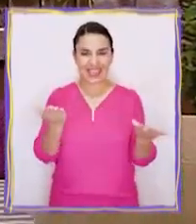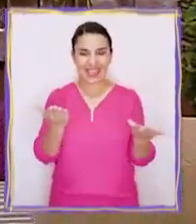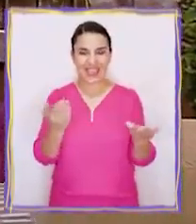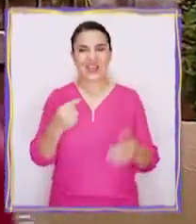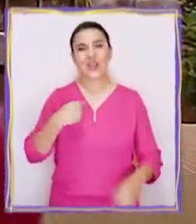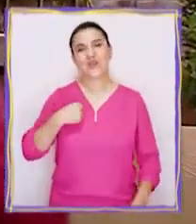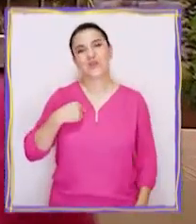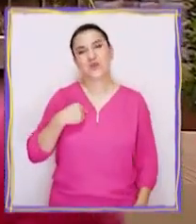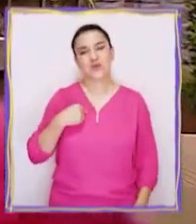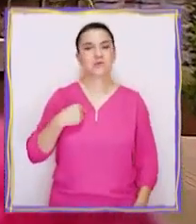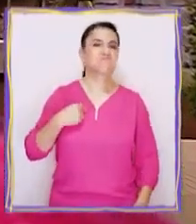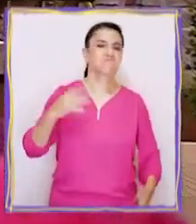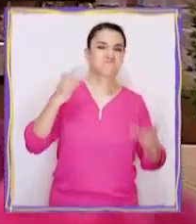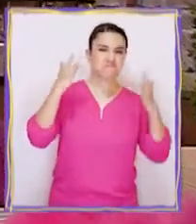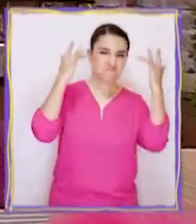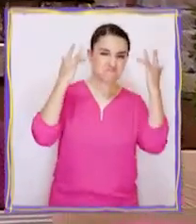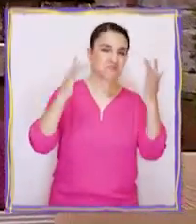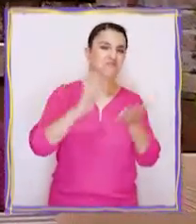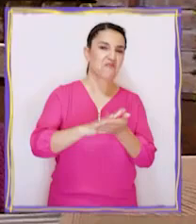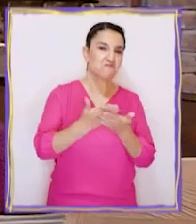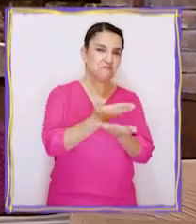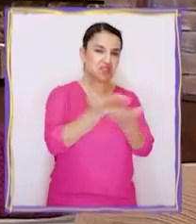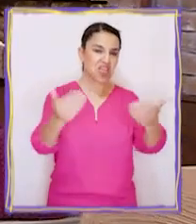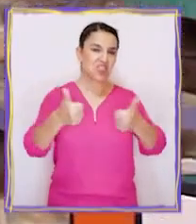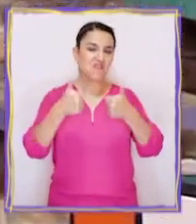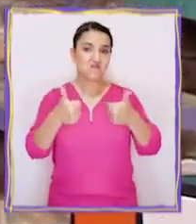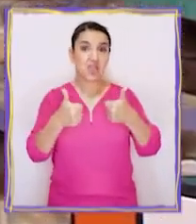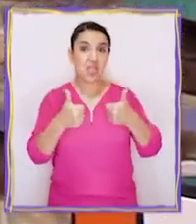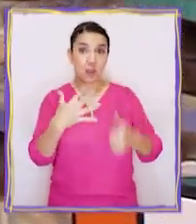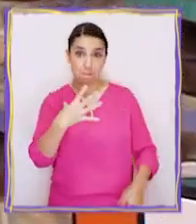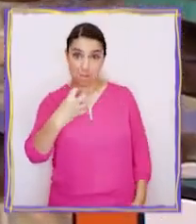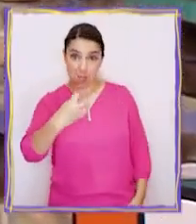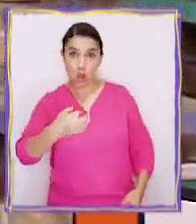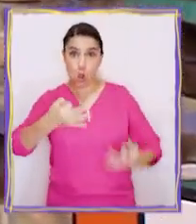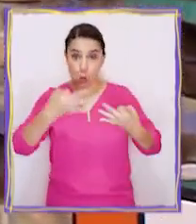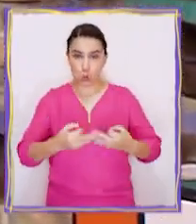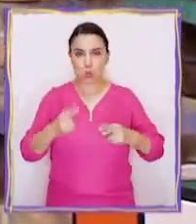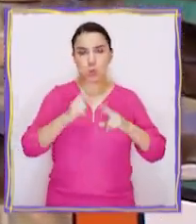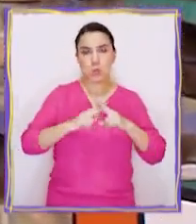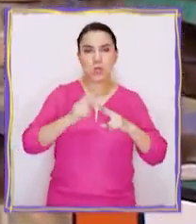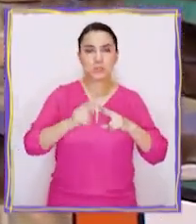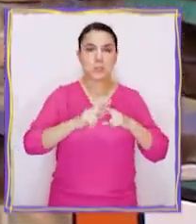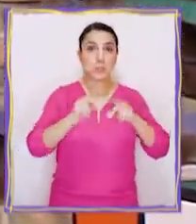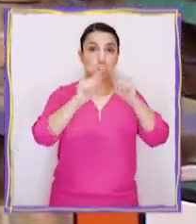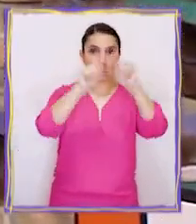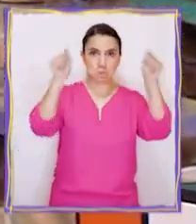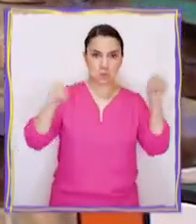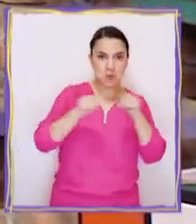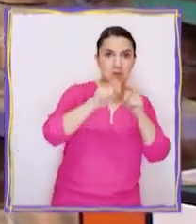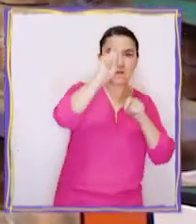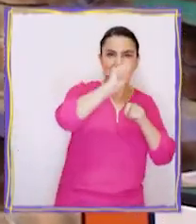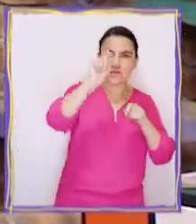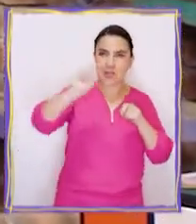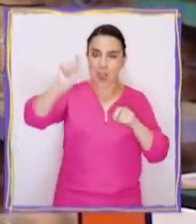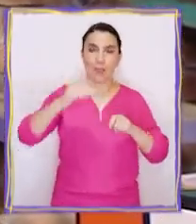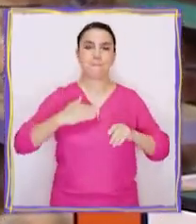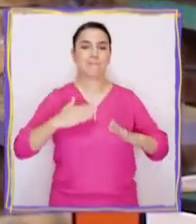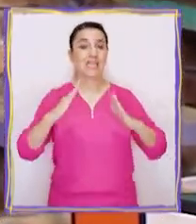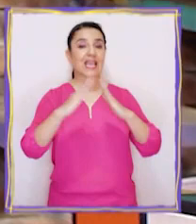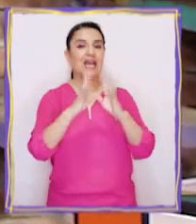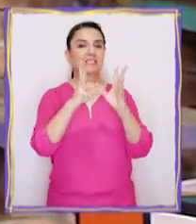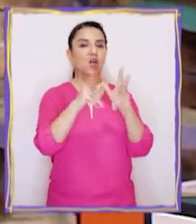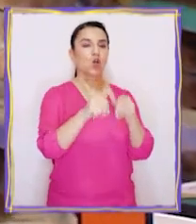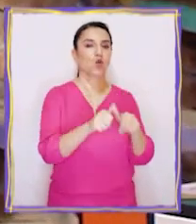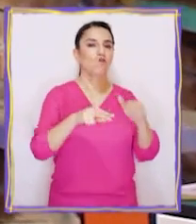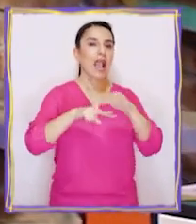están? Me alegro de saber que están también. Me pillaron justo haciendo un maravilloso letrero para mi casa